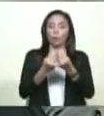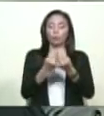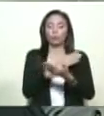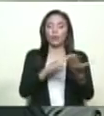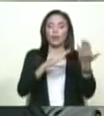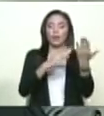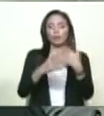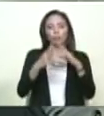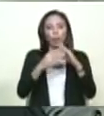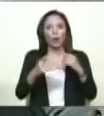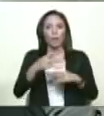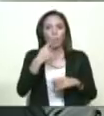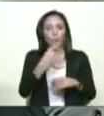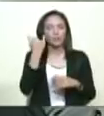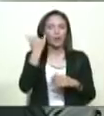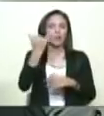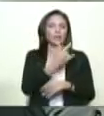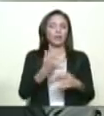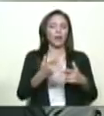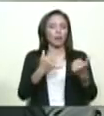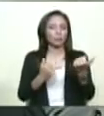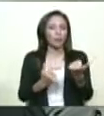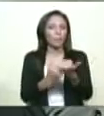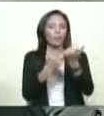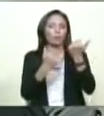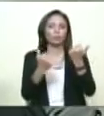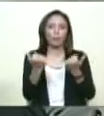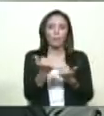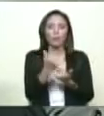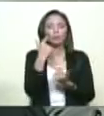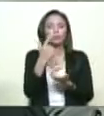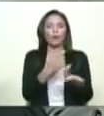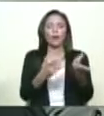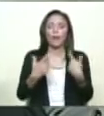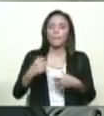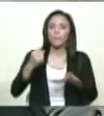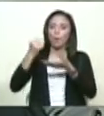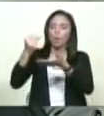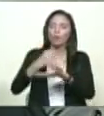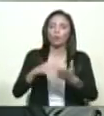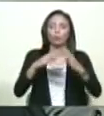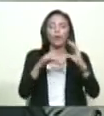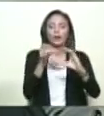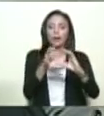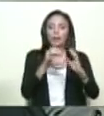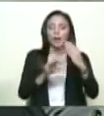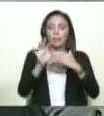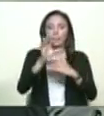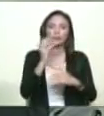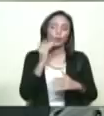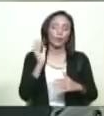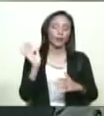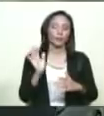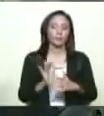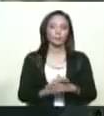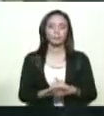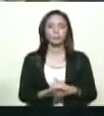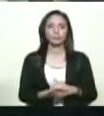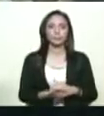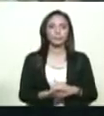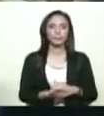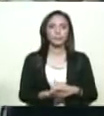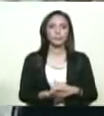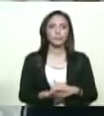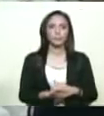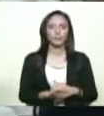política para que usted ha venido definiendo sobre todo las de protección a nuestro pueblo tras el carné la patria por ejemplo recto y quién es